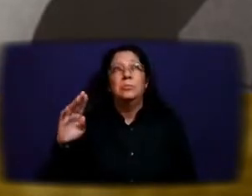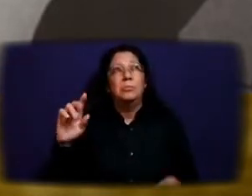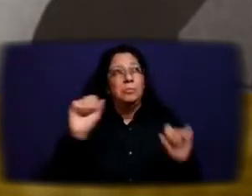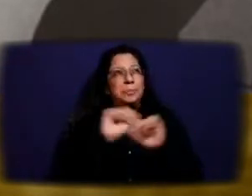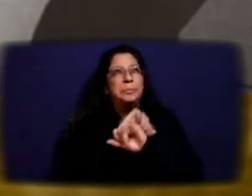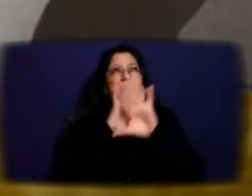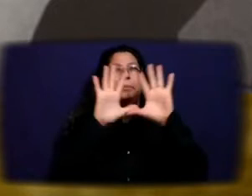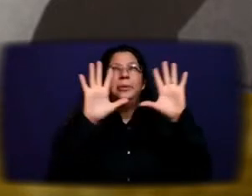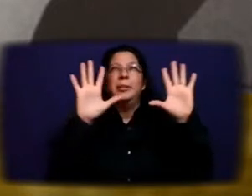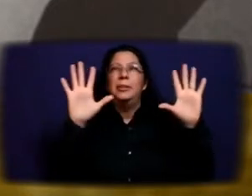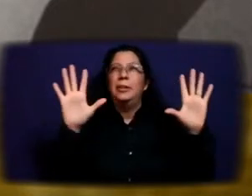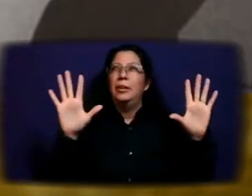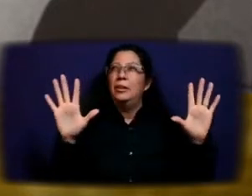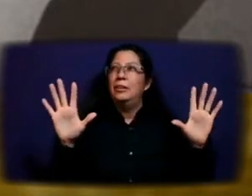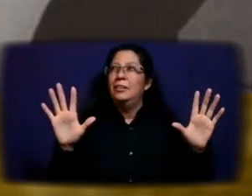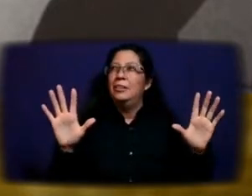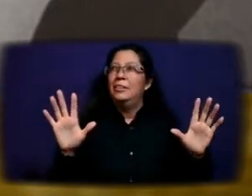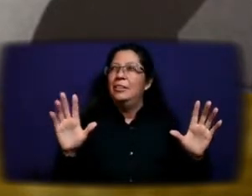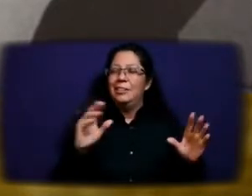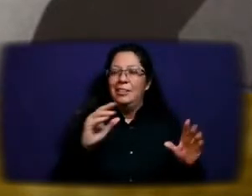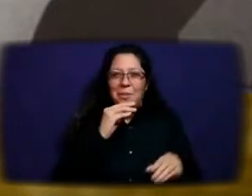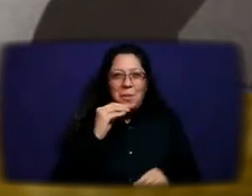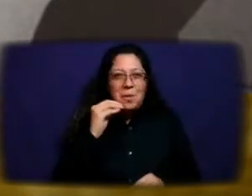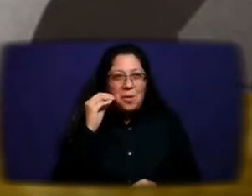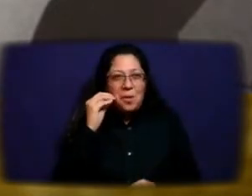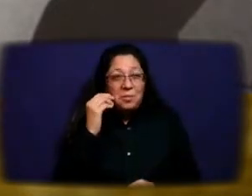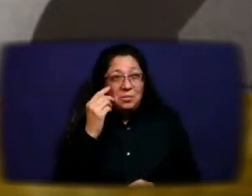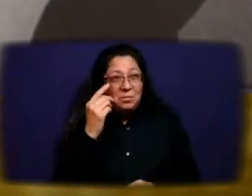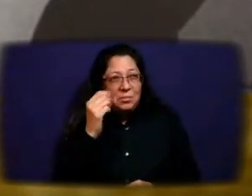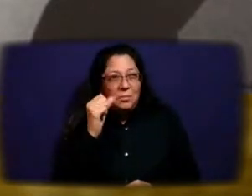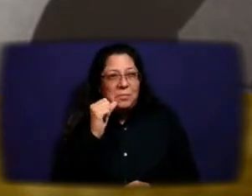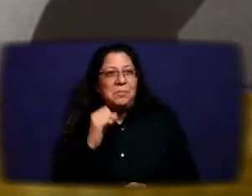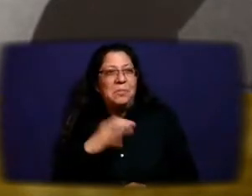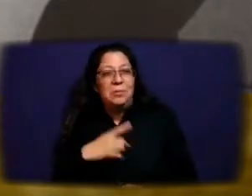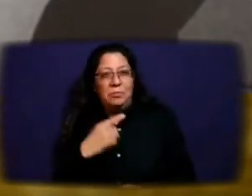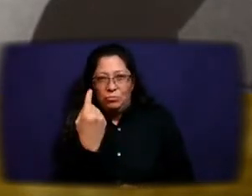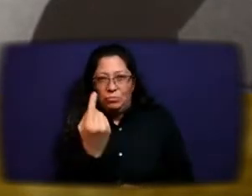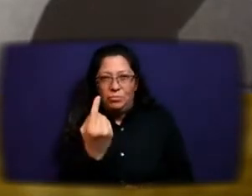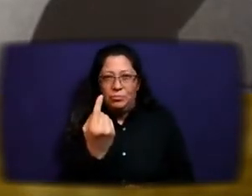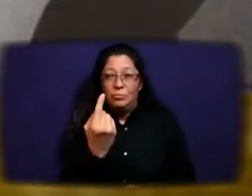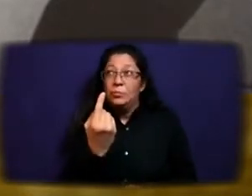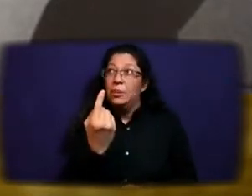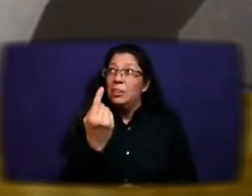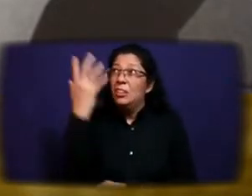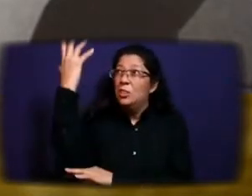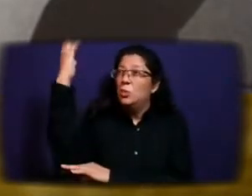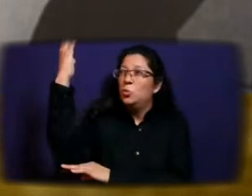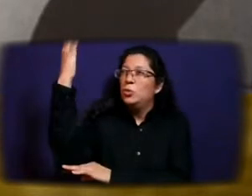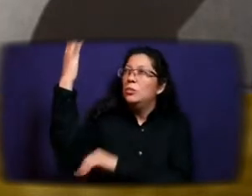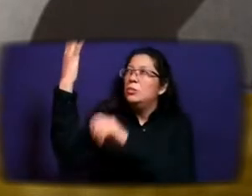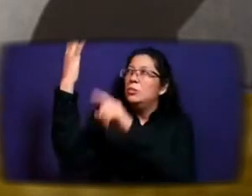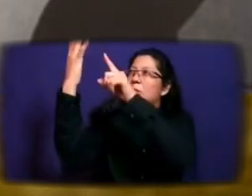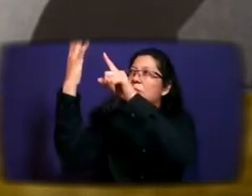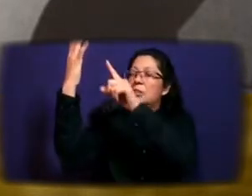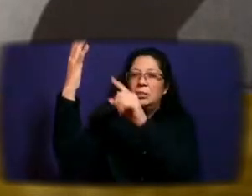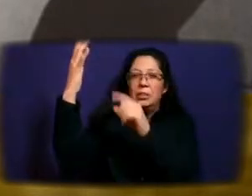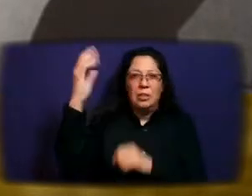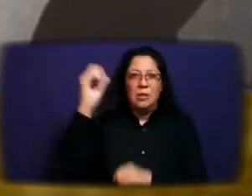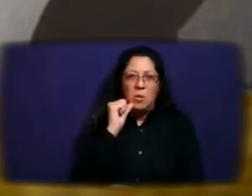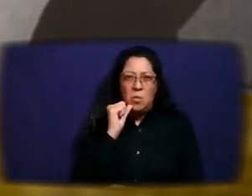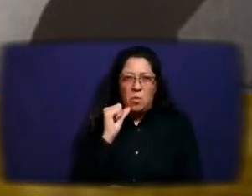un nogal, una mujer en el nogal, convertida en